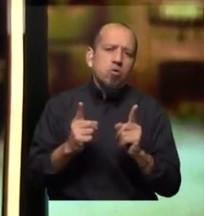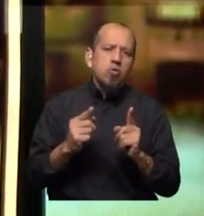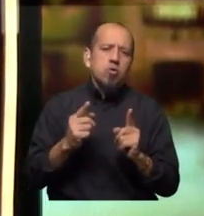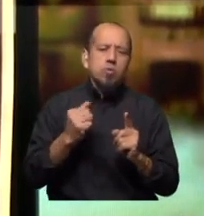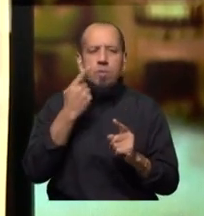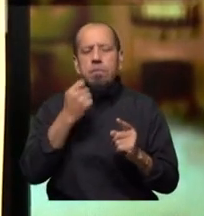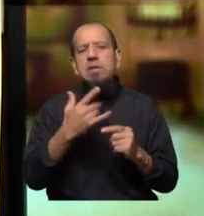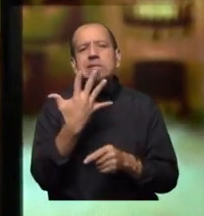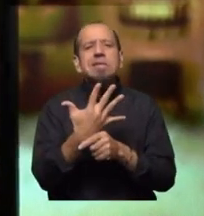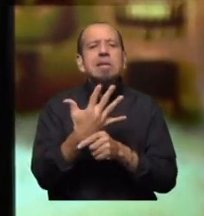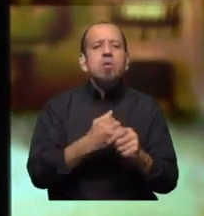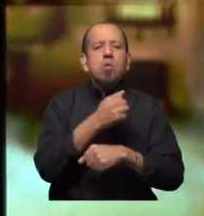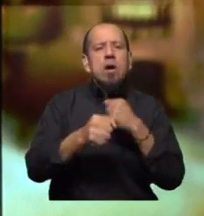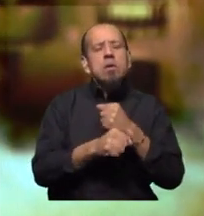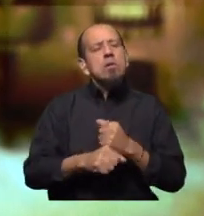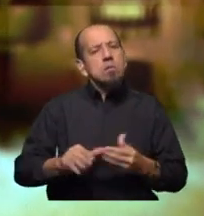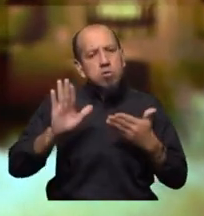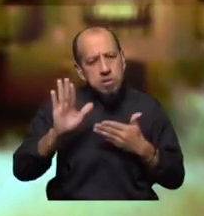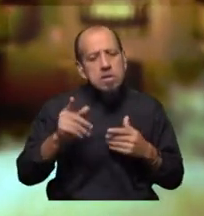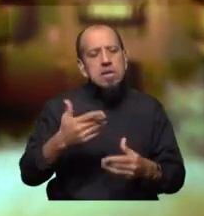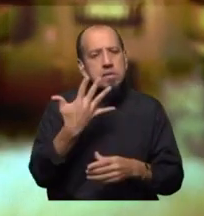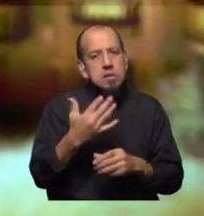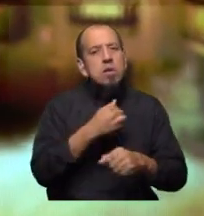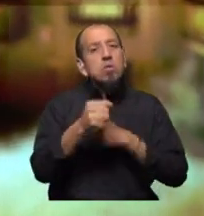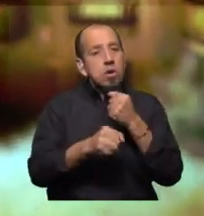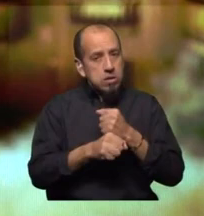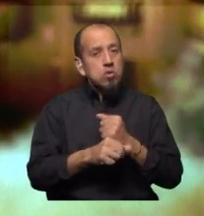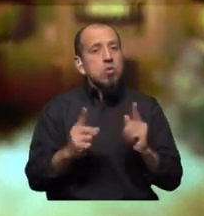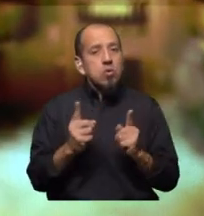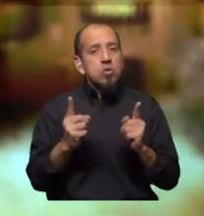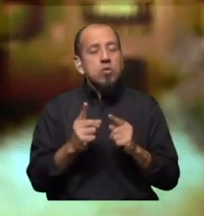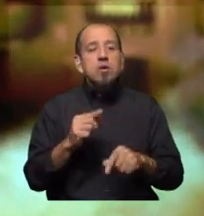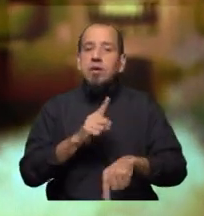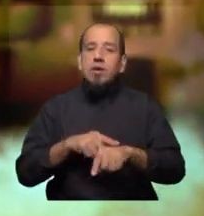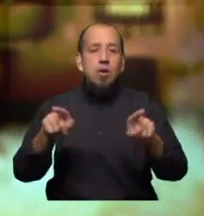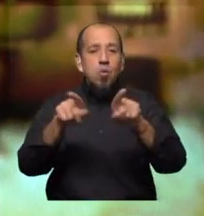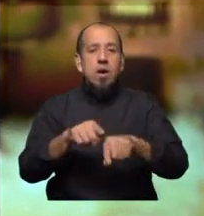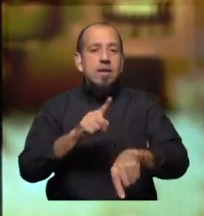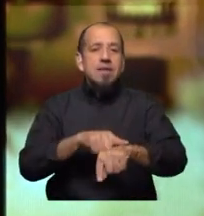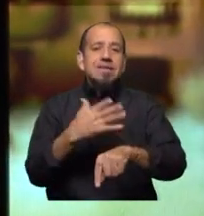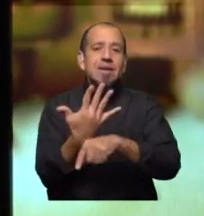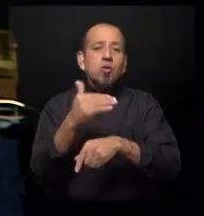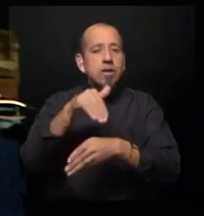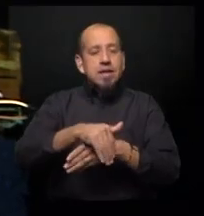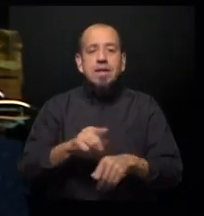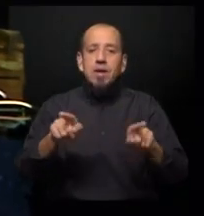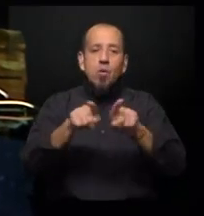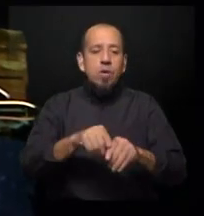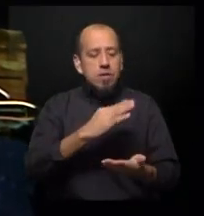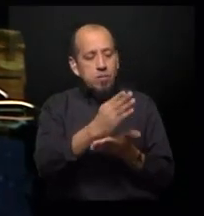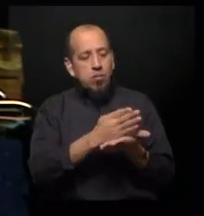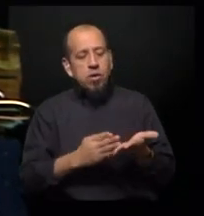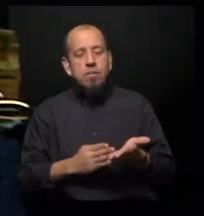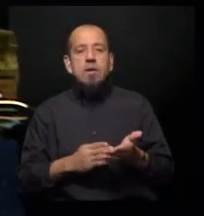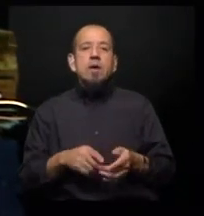máximo 5 años Te lo prometo 5 años cinco a las 5 de la tarde como en el poema la otra cita